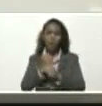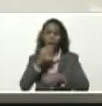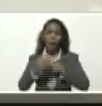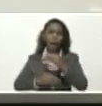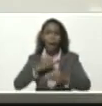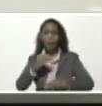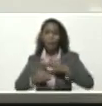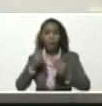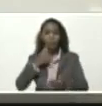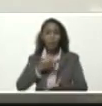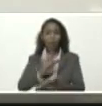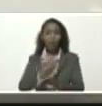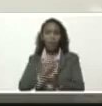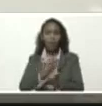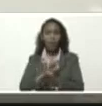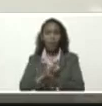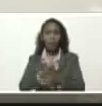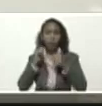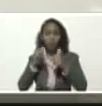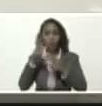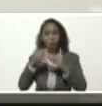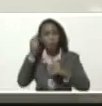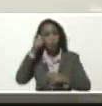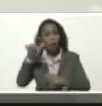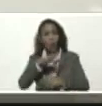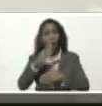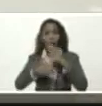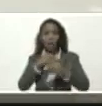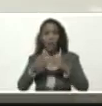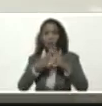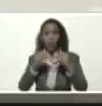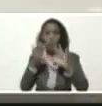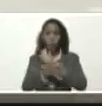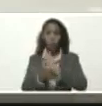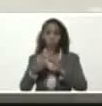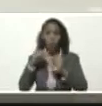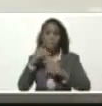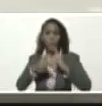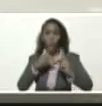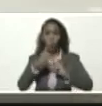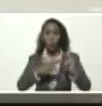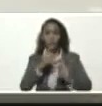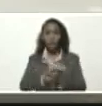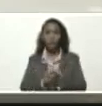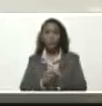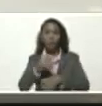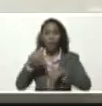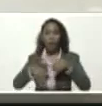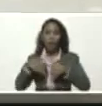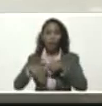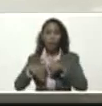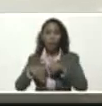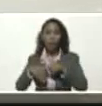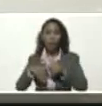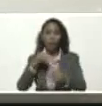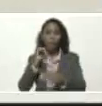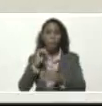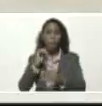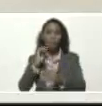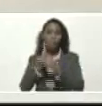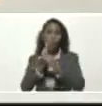la tranquilidad y el bienestar de todo el pueblo y garantizar sobre todo un proceso electoral indetenible,